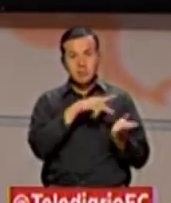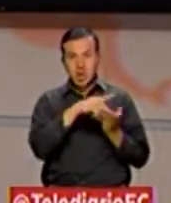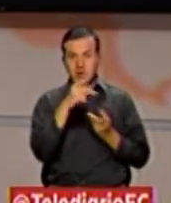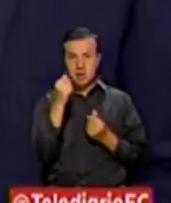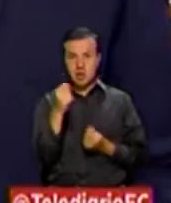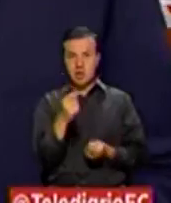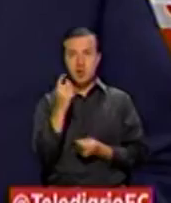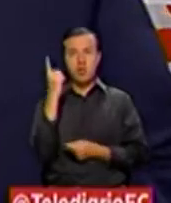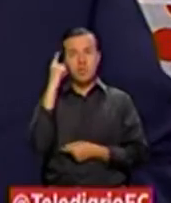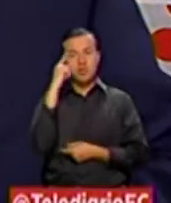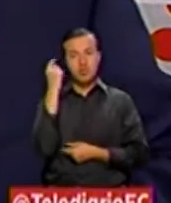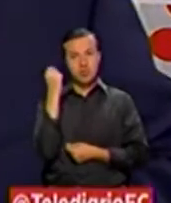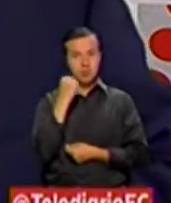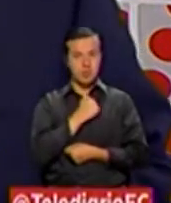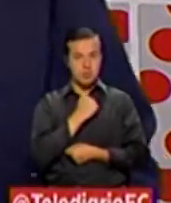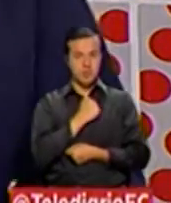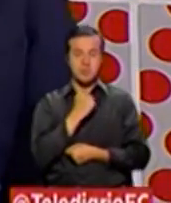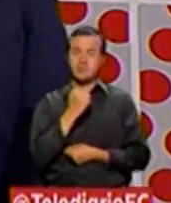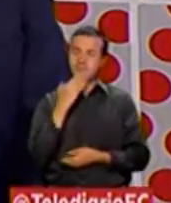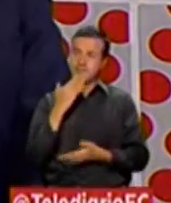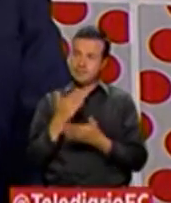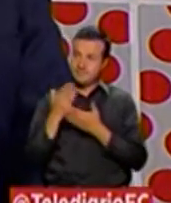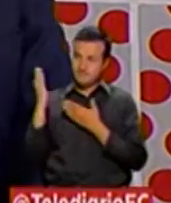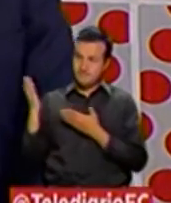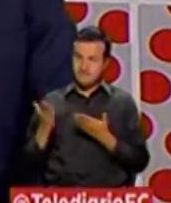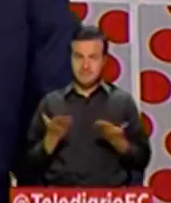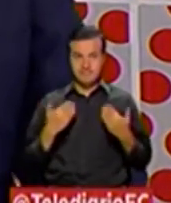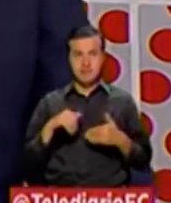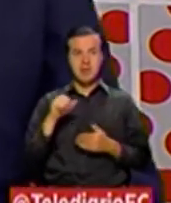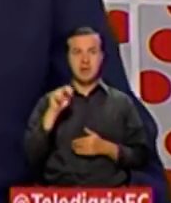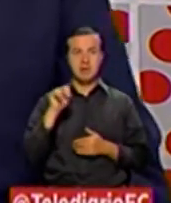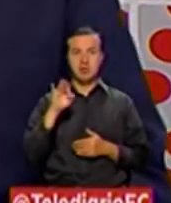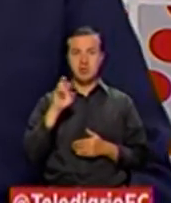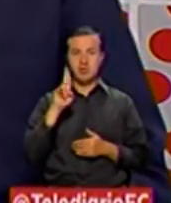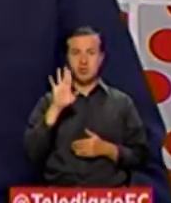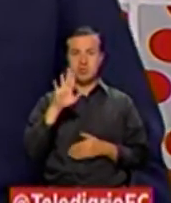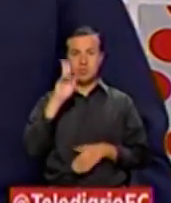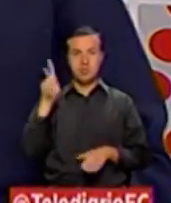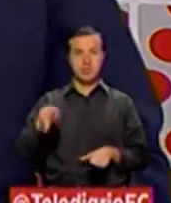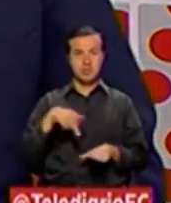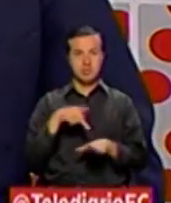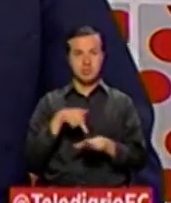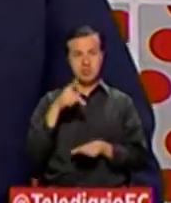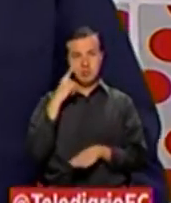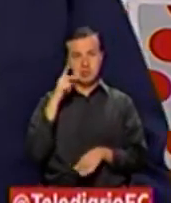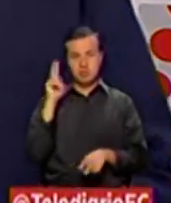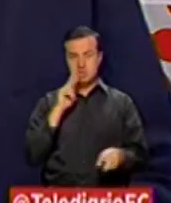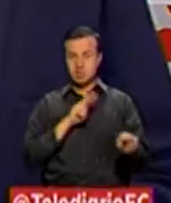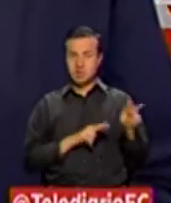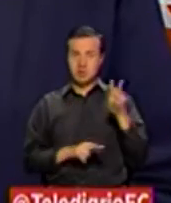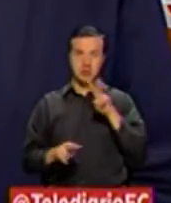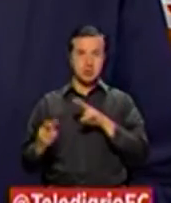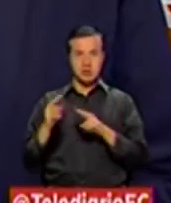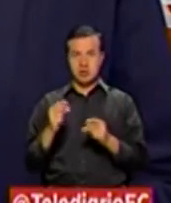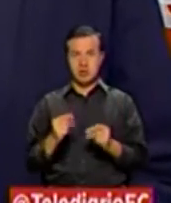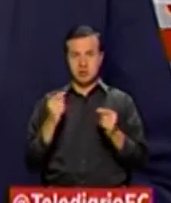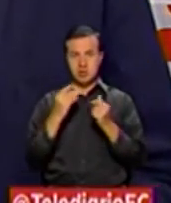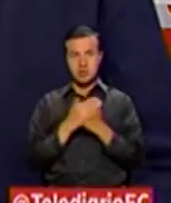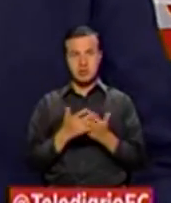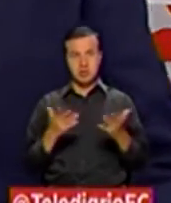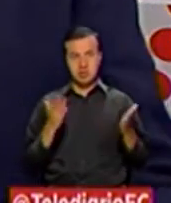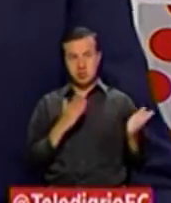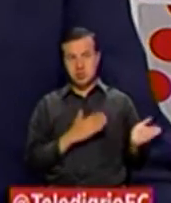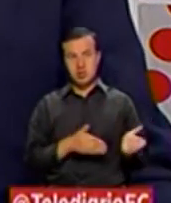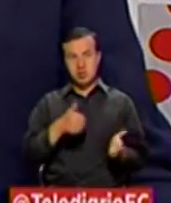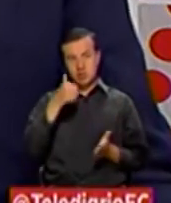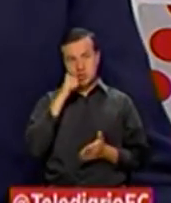Balda. Gracias por aceptar la invitación esta mañana, Antonio López Coveña, jurista. El análisis inmediato sobre lo